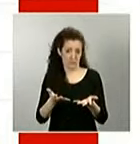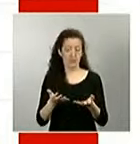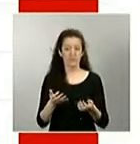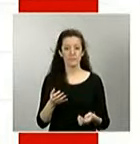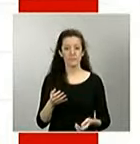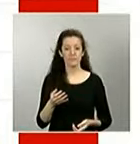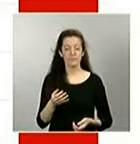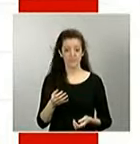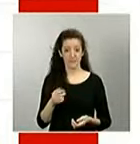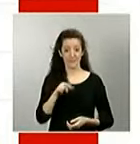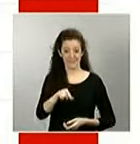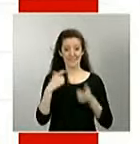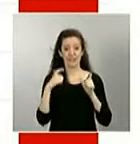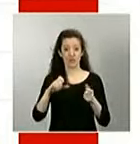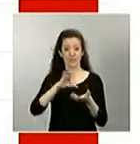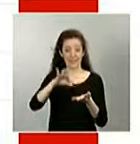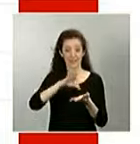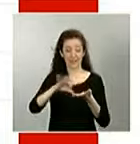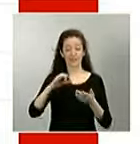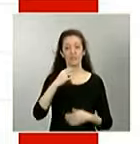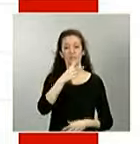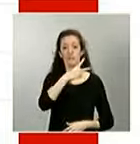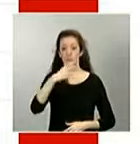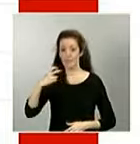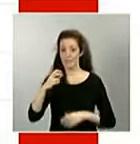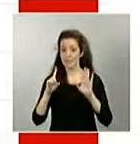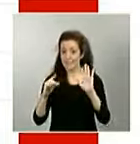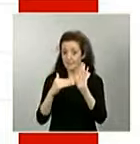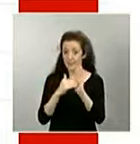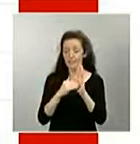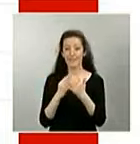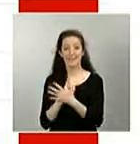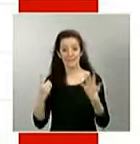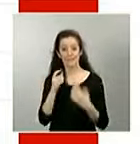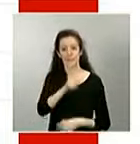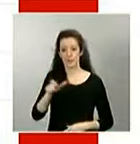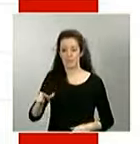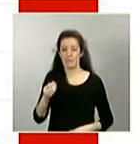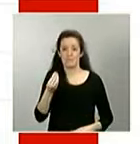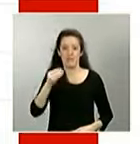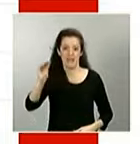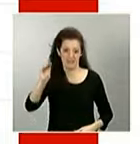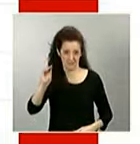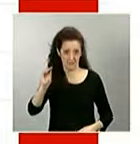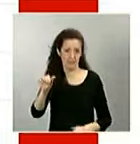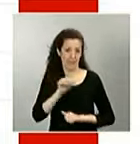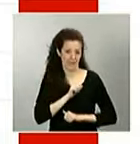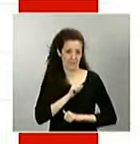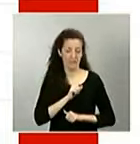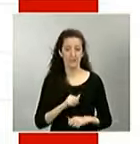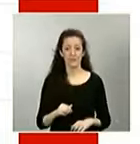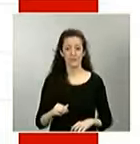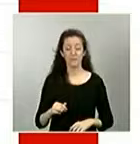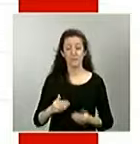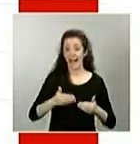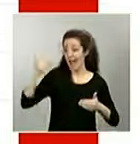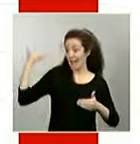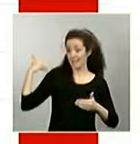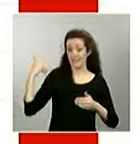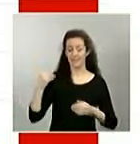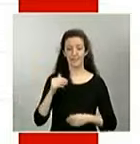servicios de 206.016 personas. Piensen que, antes de esta crisis, 5 millones de personas